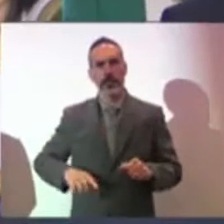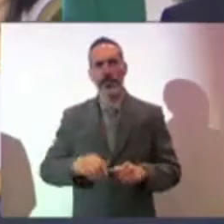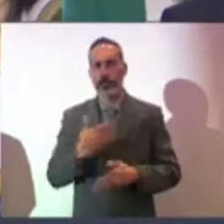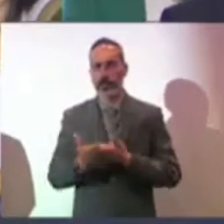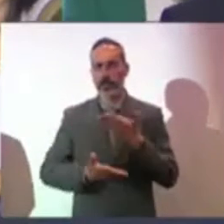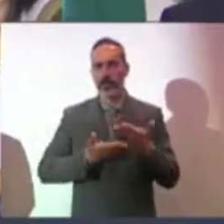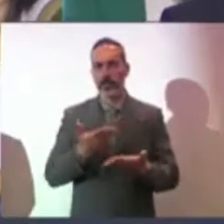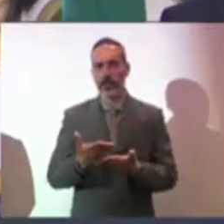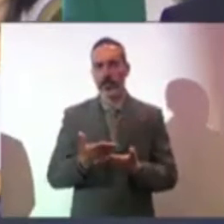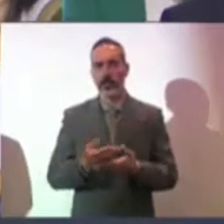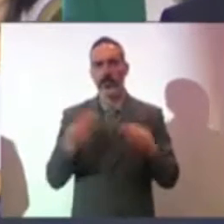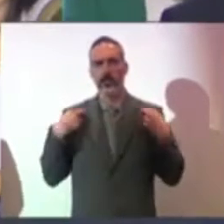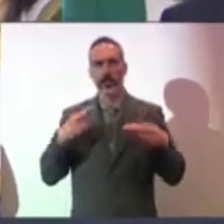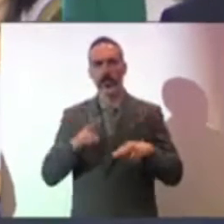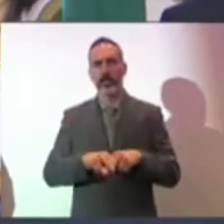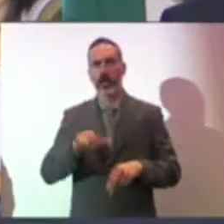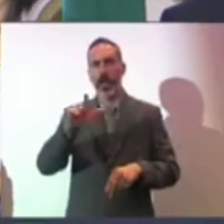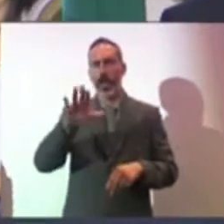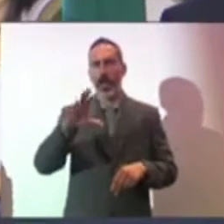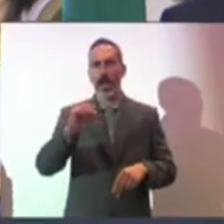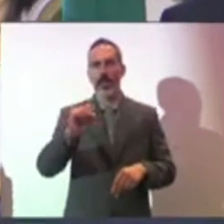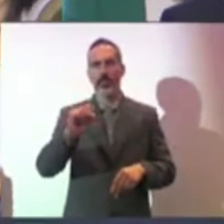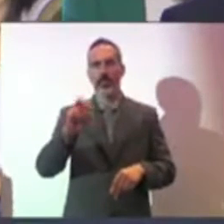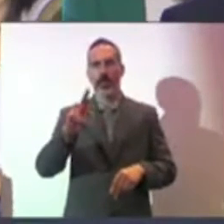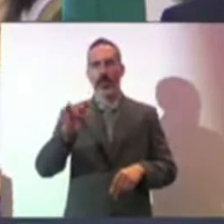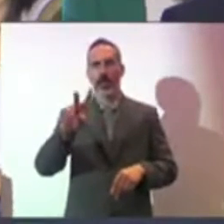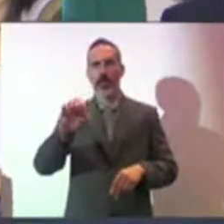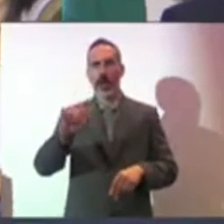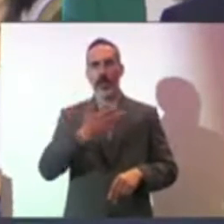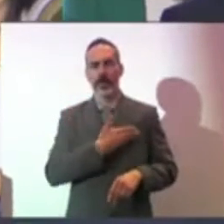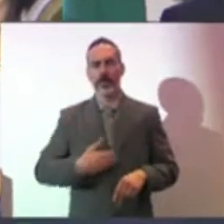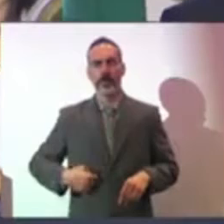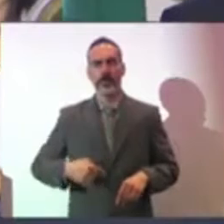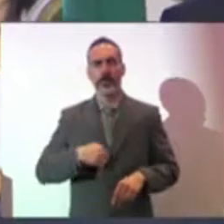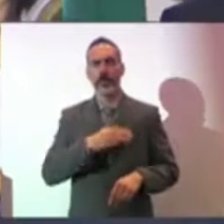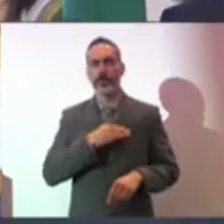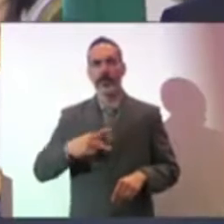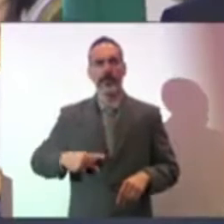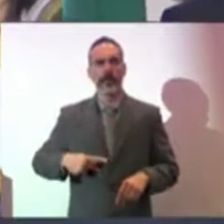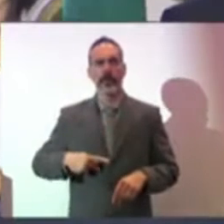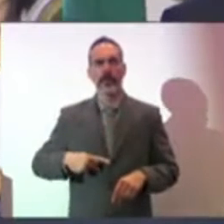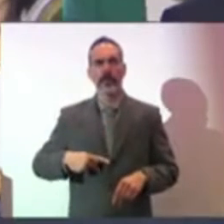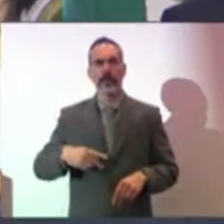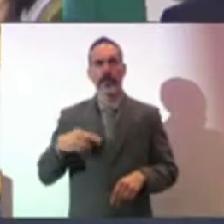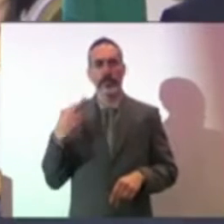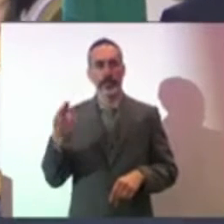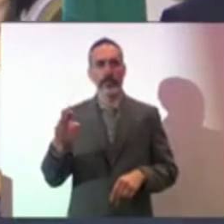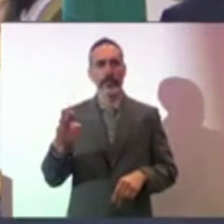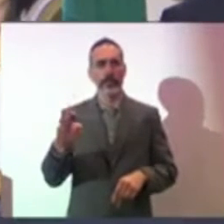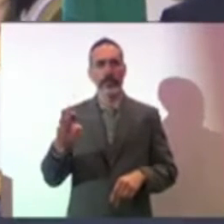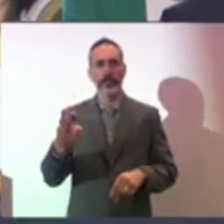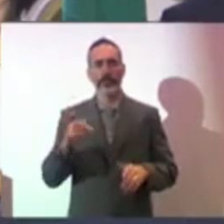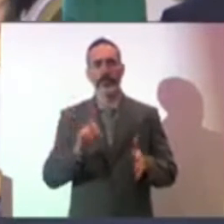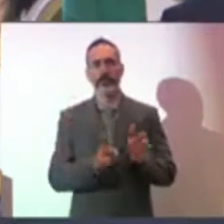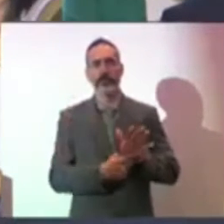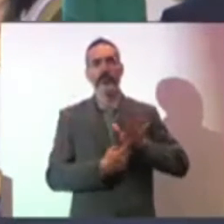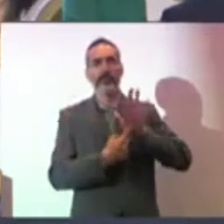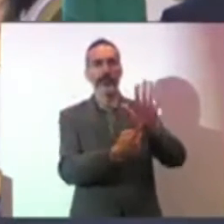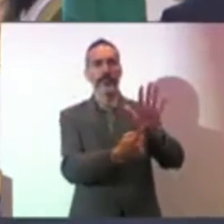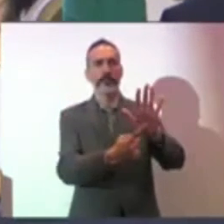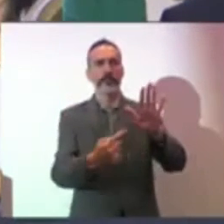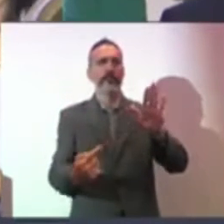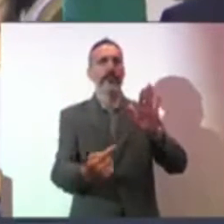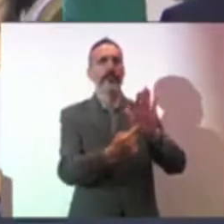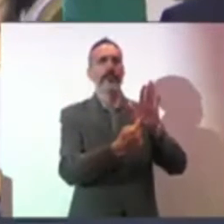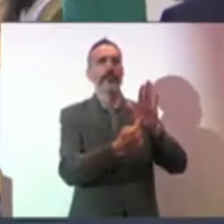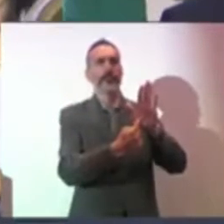presentado por el maestro Eduardo Rivera Pérez, en el que se detallan los resultados de la Administración Pública